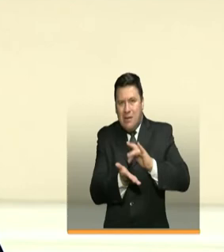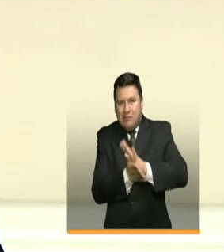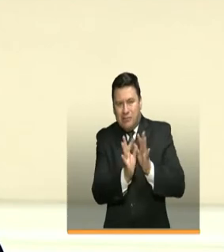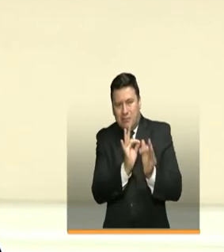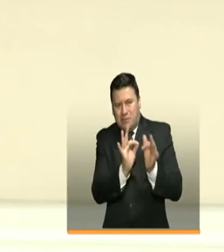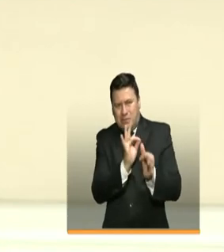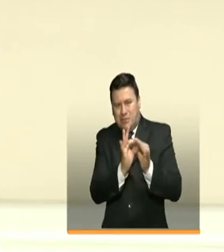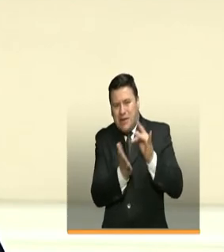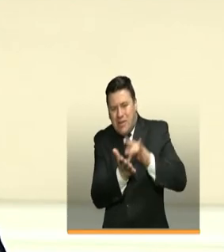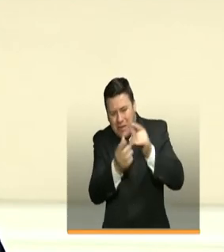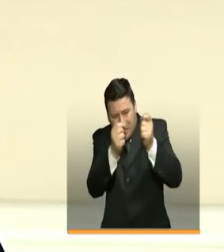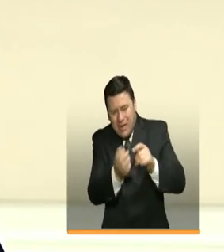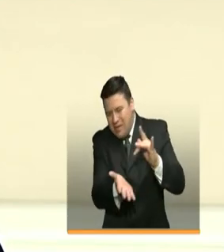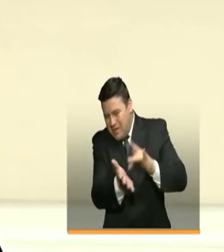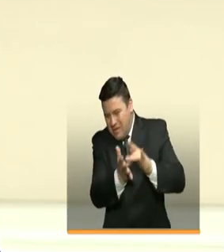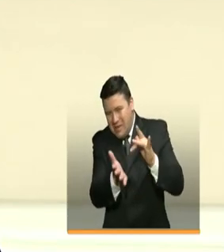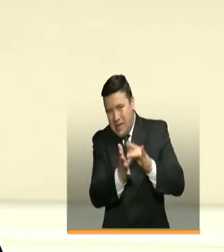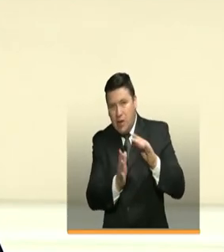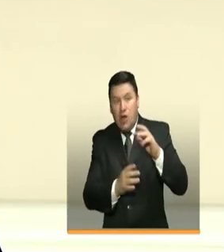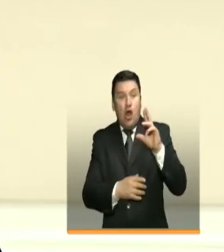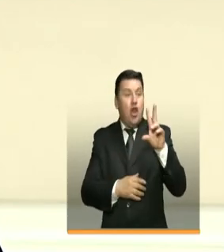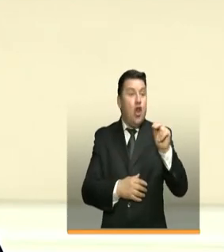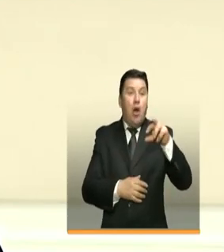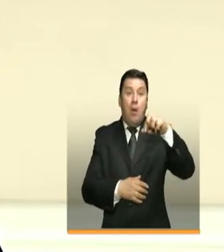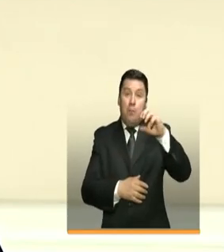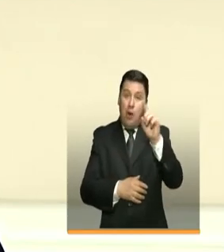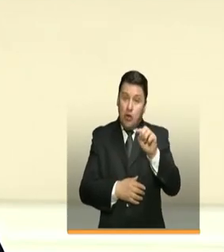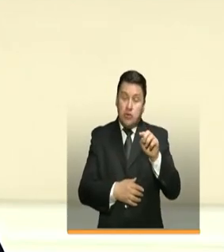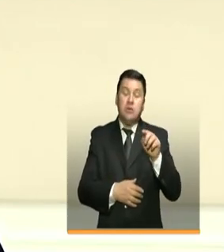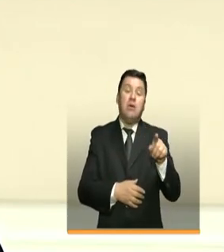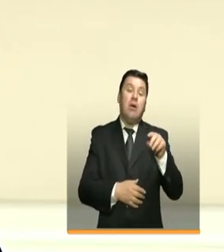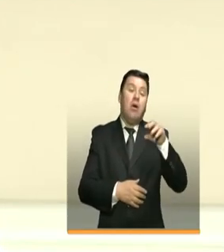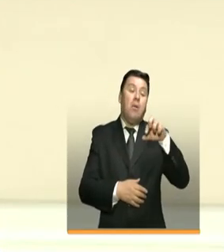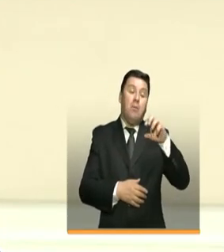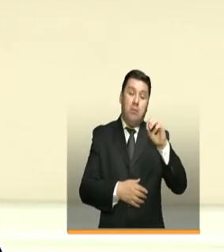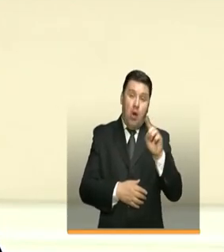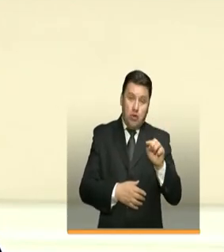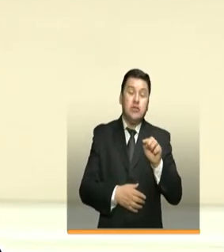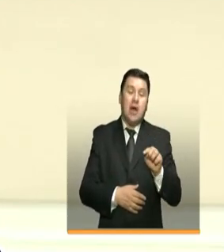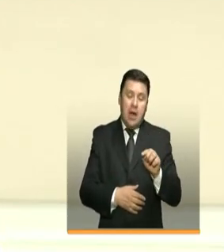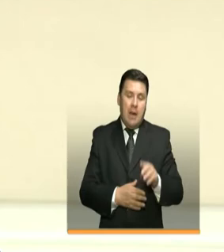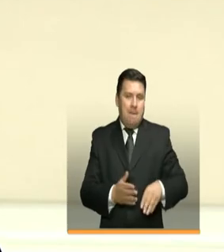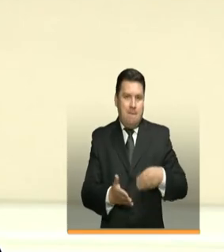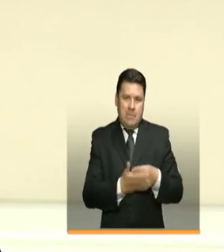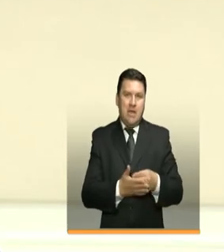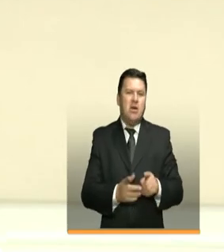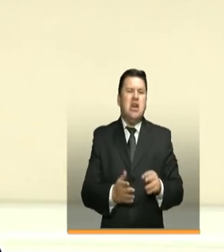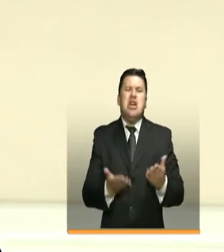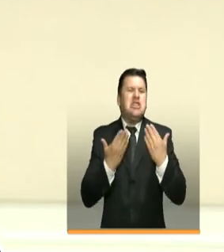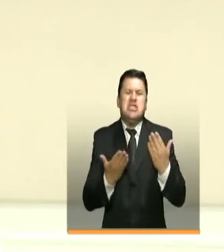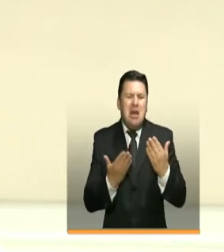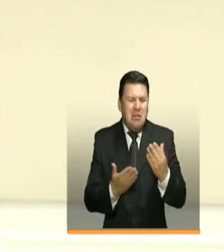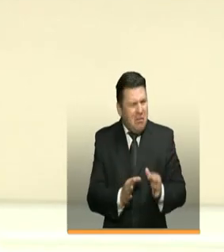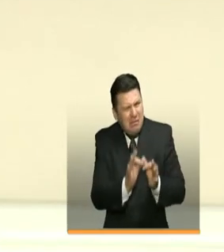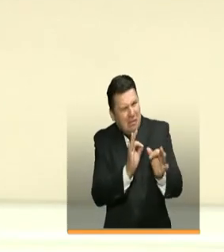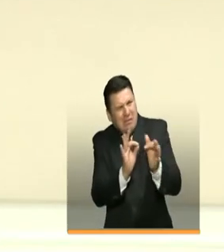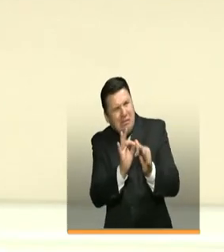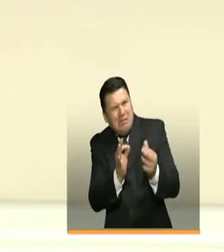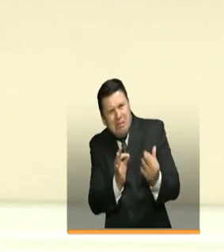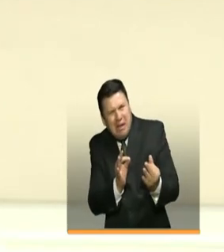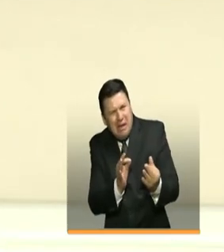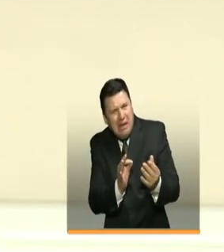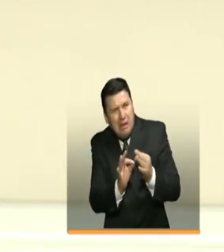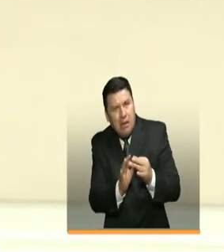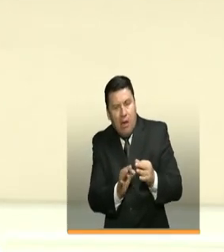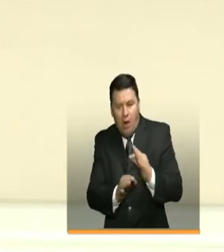de las cuentas de no pos y pos del régimen contributivo. Esto servirá indudablemente para irrigar